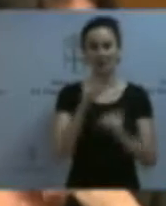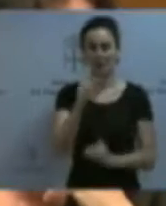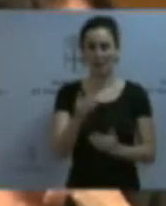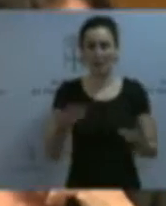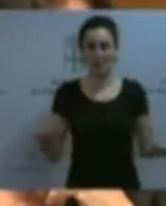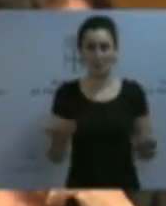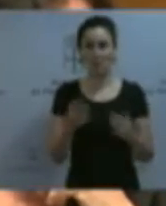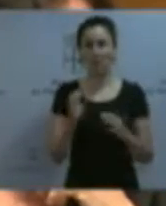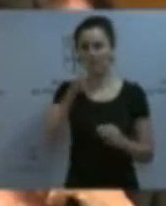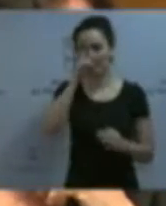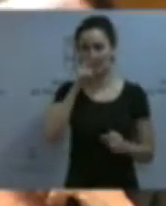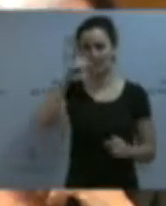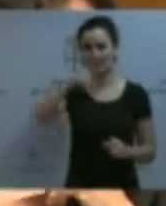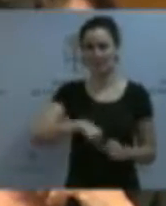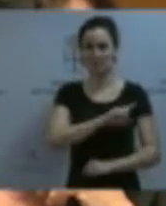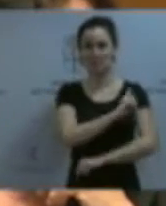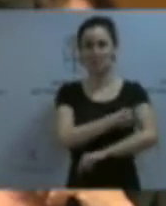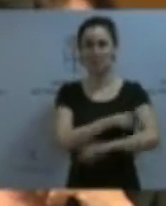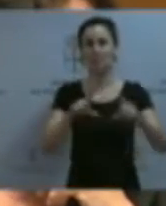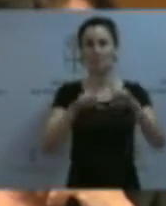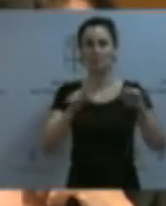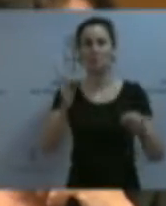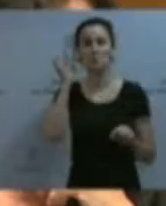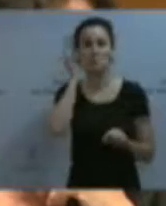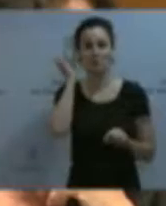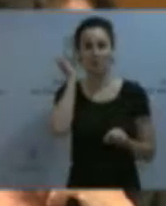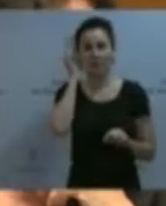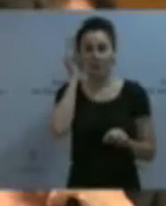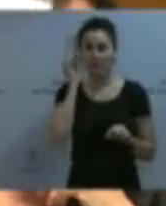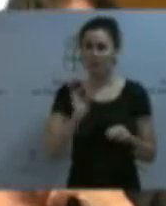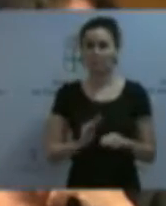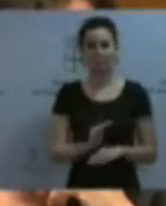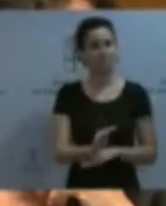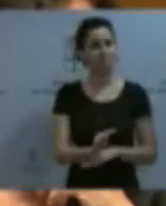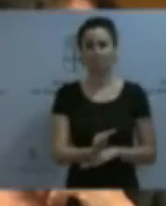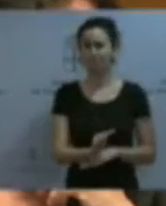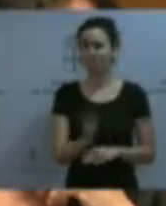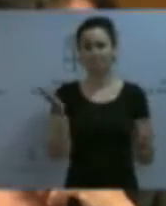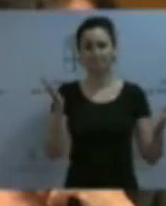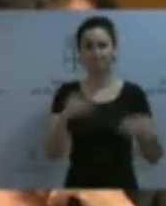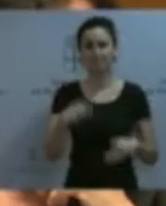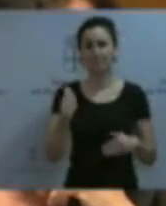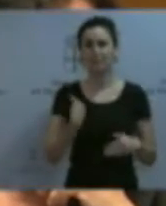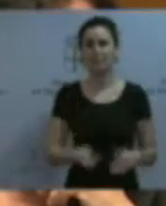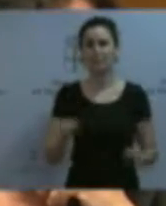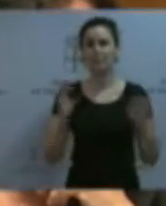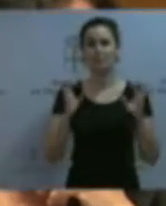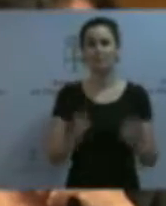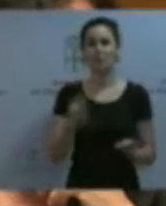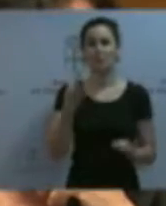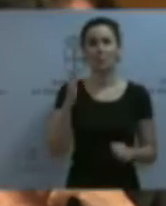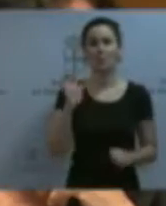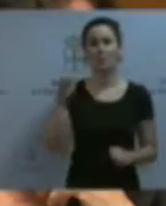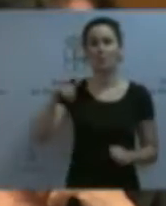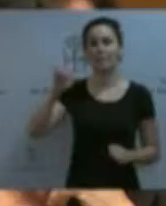este año el deporte asturiano de fútbol femenino no tenga subvenciones, tal y como denuncia Femiastur en el